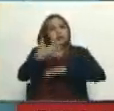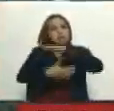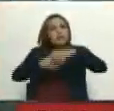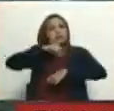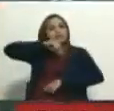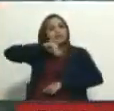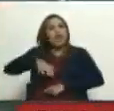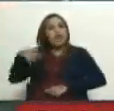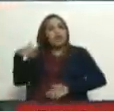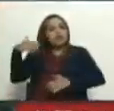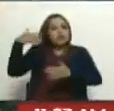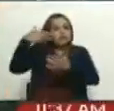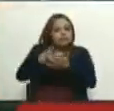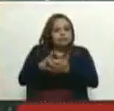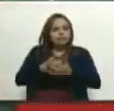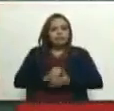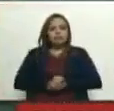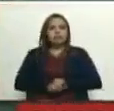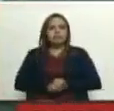histórico.